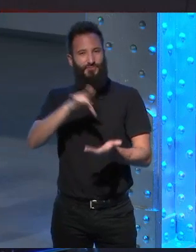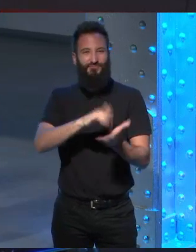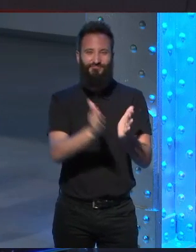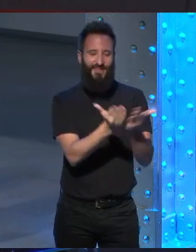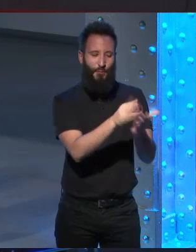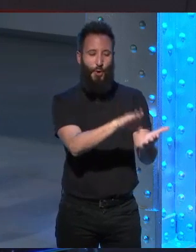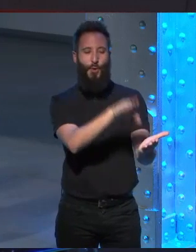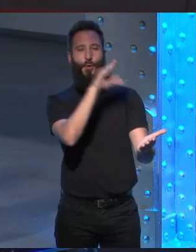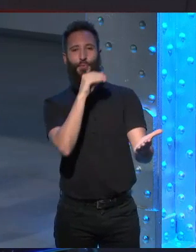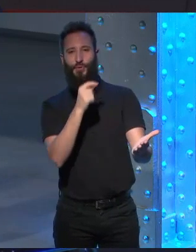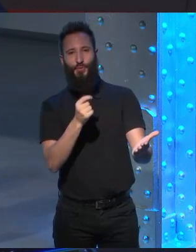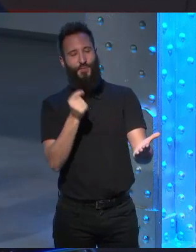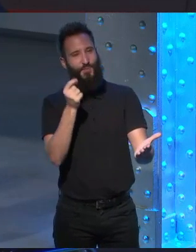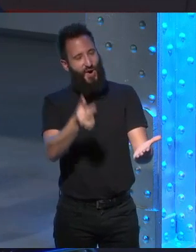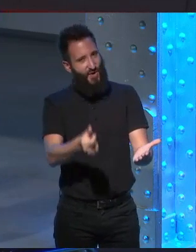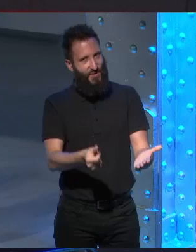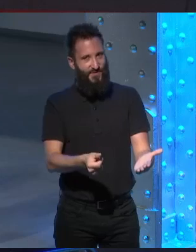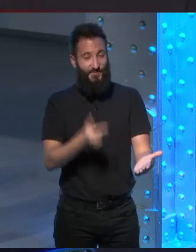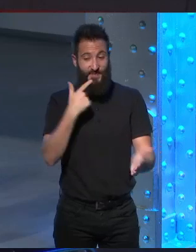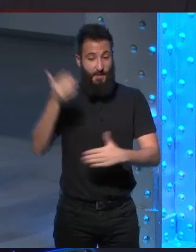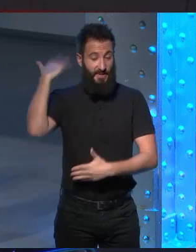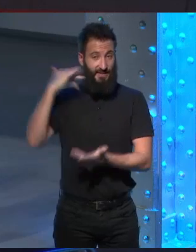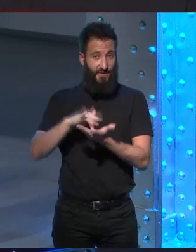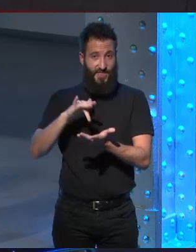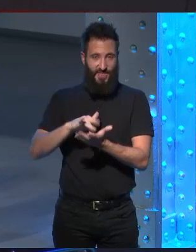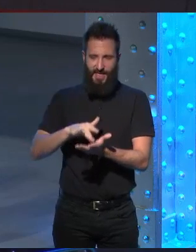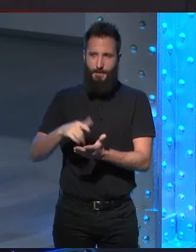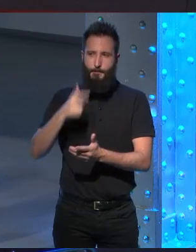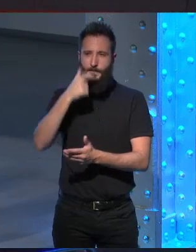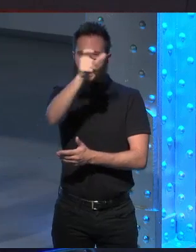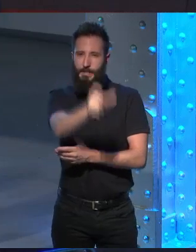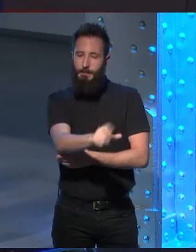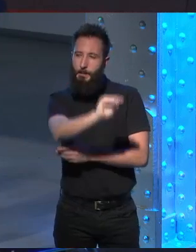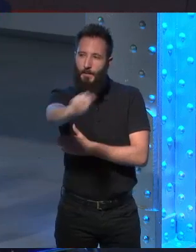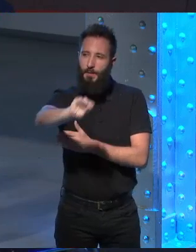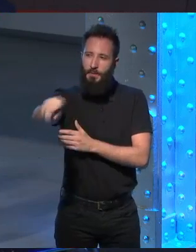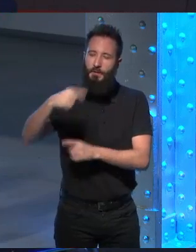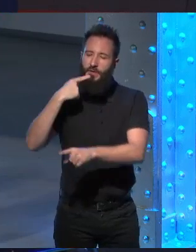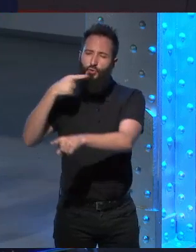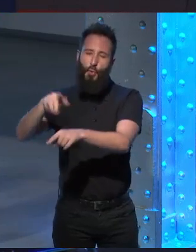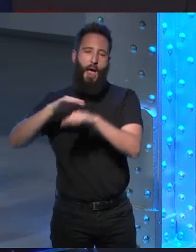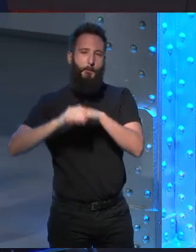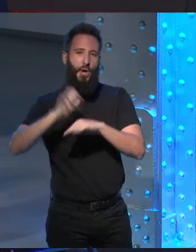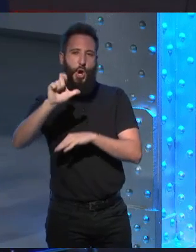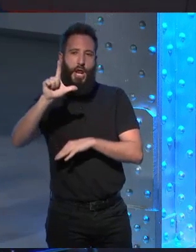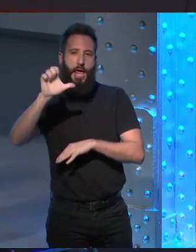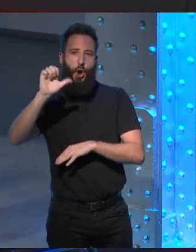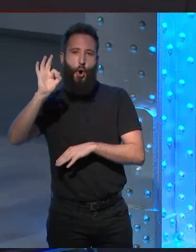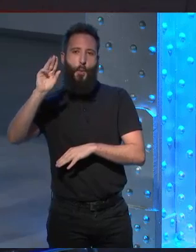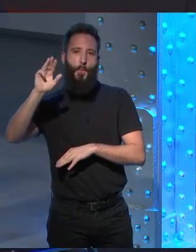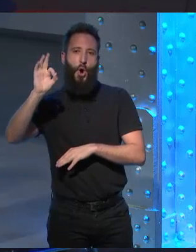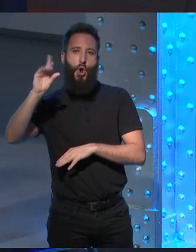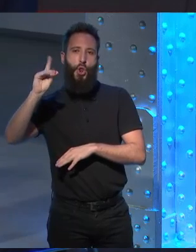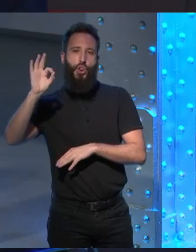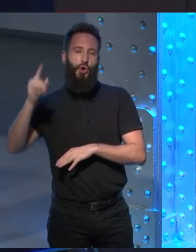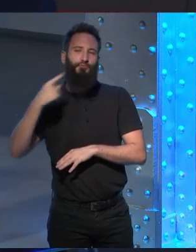poco. Y otro día alguien le dijo, oye, ¿tú eres ese amigo de Leopoldo que sale? Y dijo, hombre, sí, Sí. No